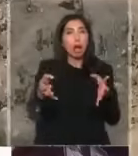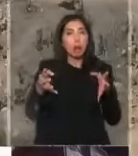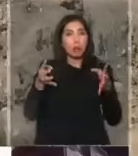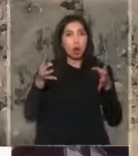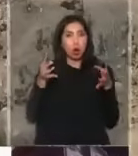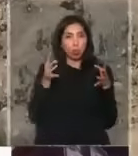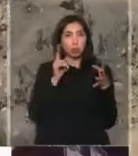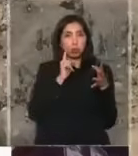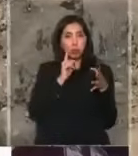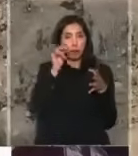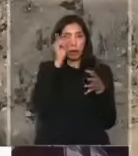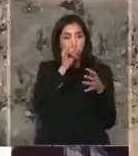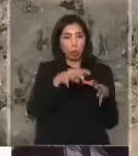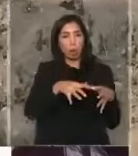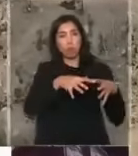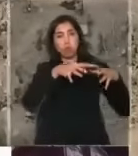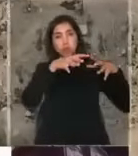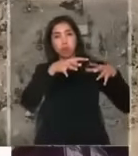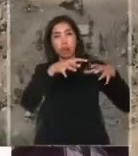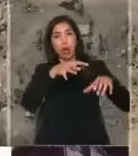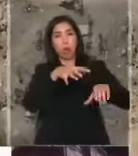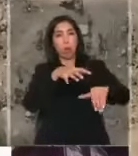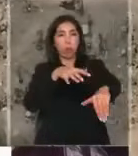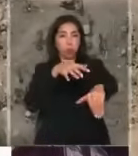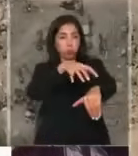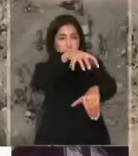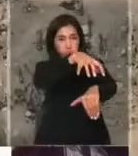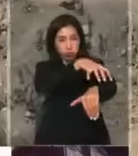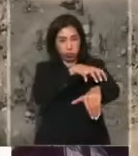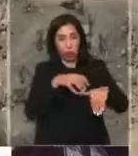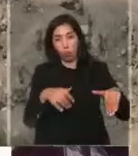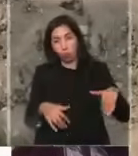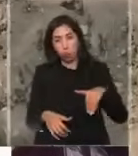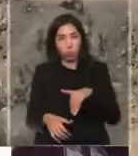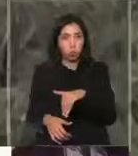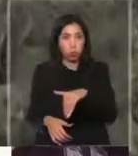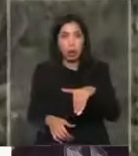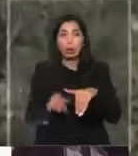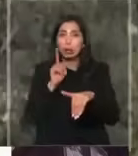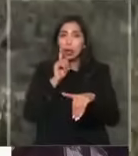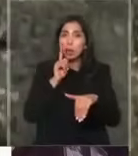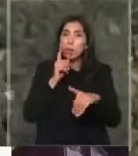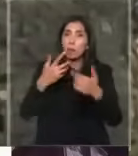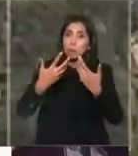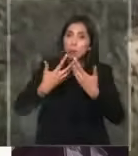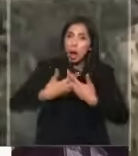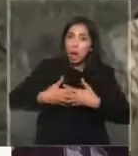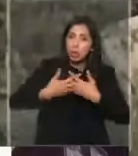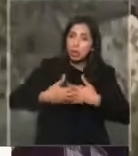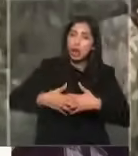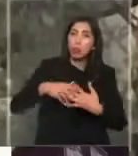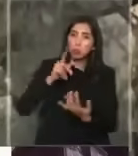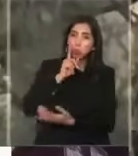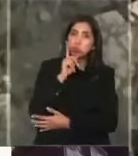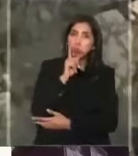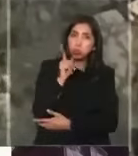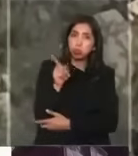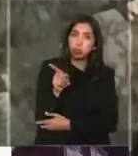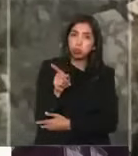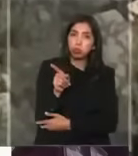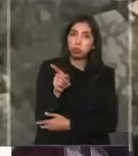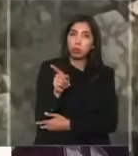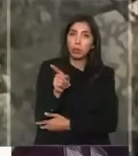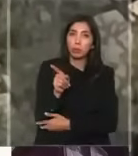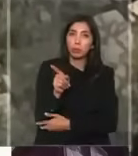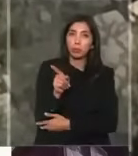escombros que se internan por precarios caminos. Aquí cuentan con toda la maquinaria necesaria para que luego de recibir los